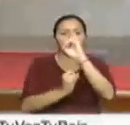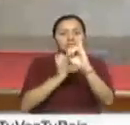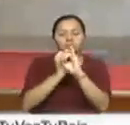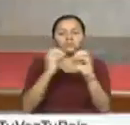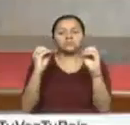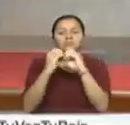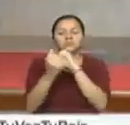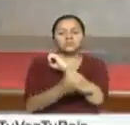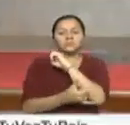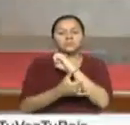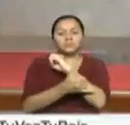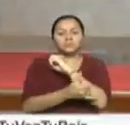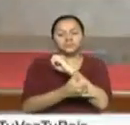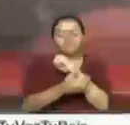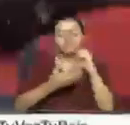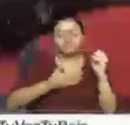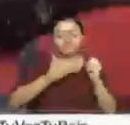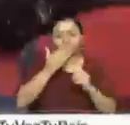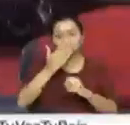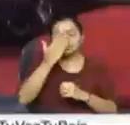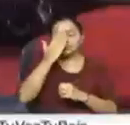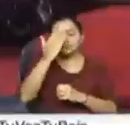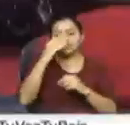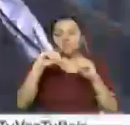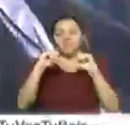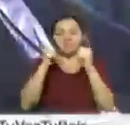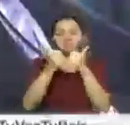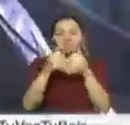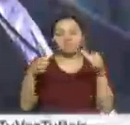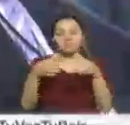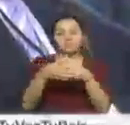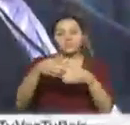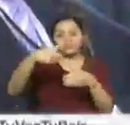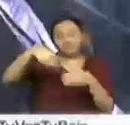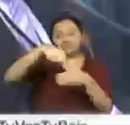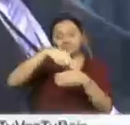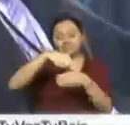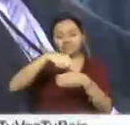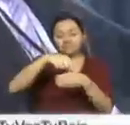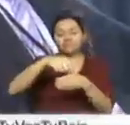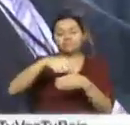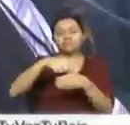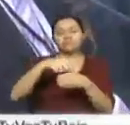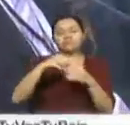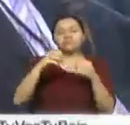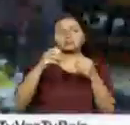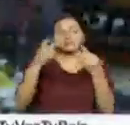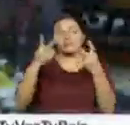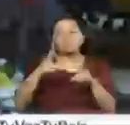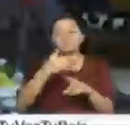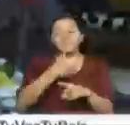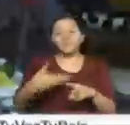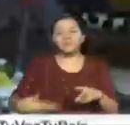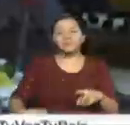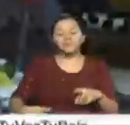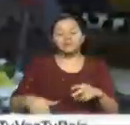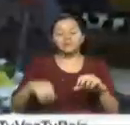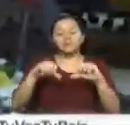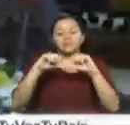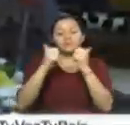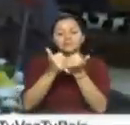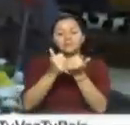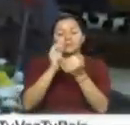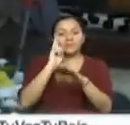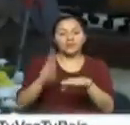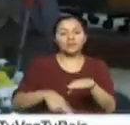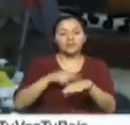del Parlamento Árabe, el presidente de la Asamblea Parlamentaria por el Mediterráneo o la presidenta de la Asamblea Nacional de Serbia. Todos